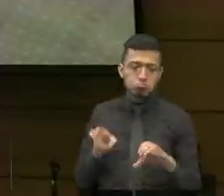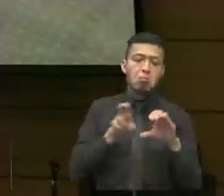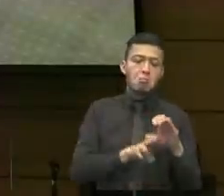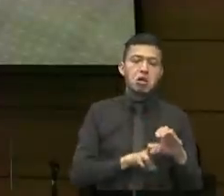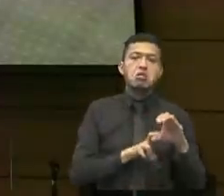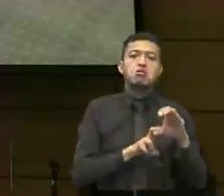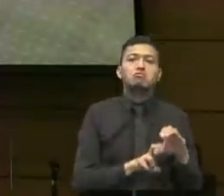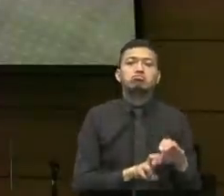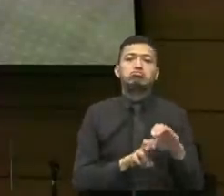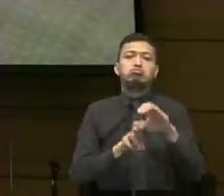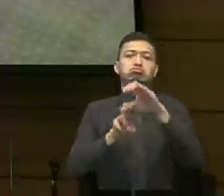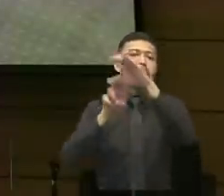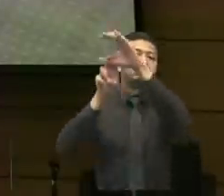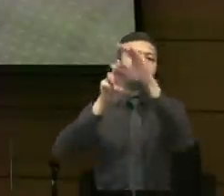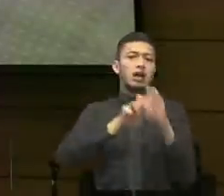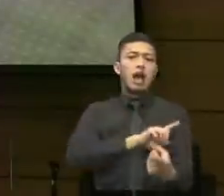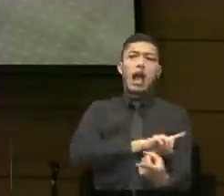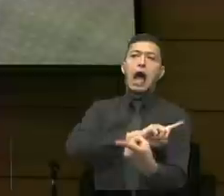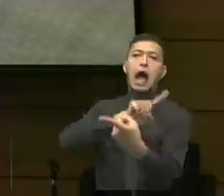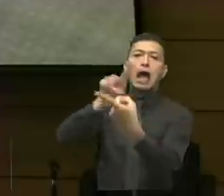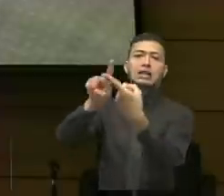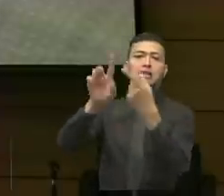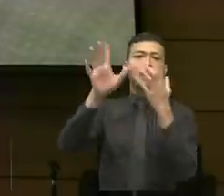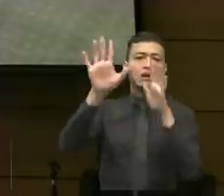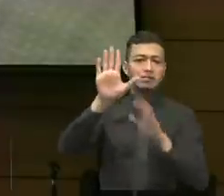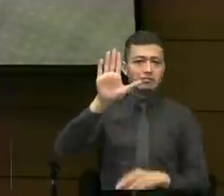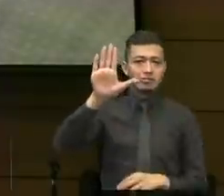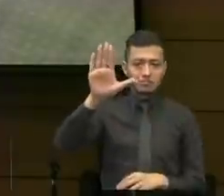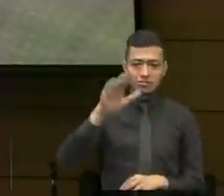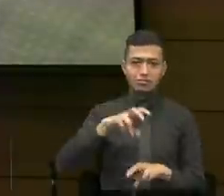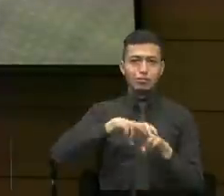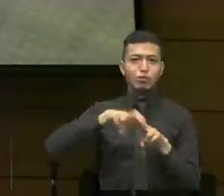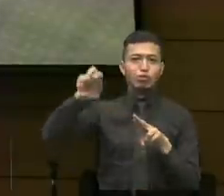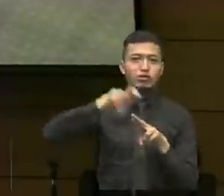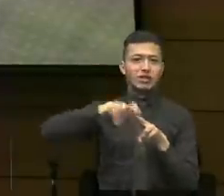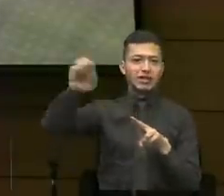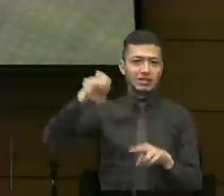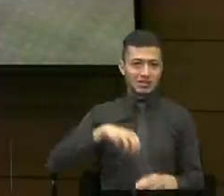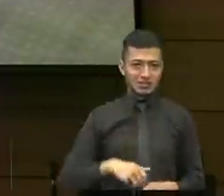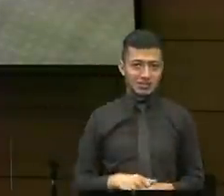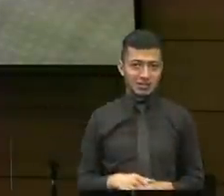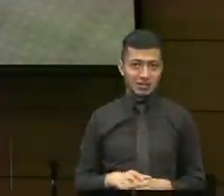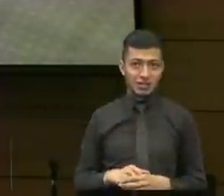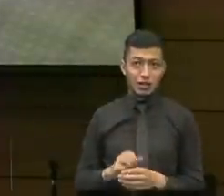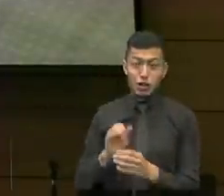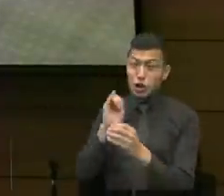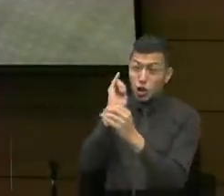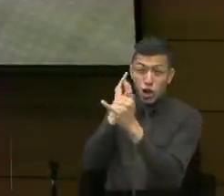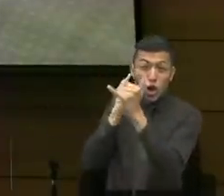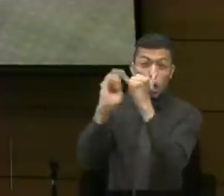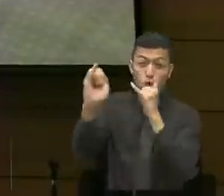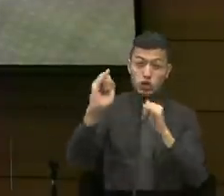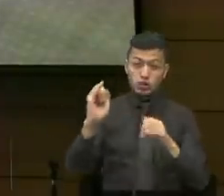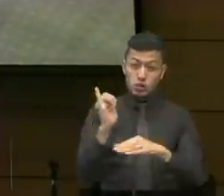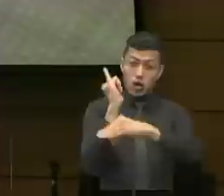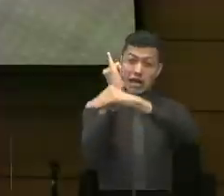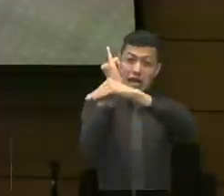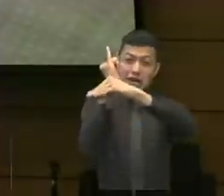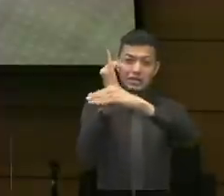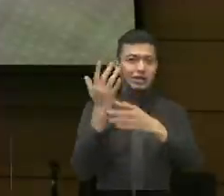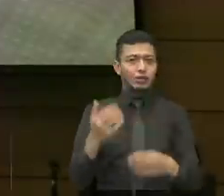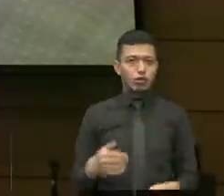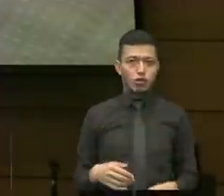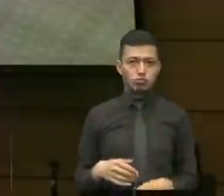llegar a Monserrate. No a la punta de Monserrate, sino a donde queda la taquilla de